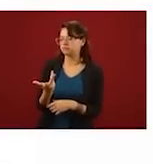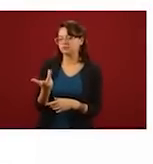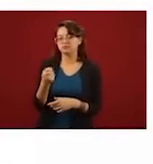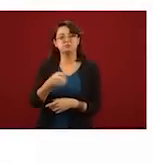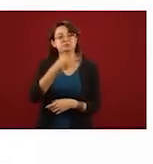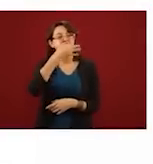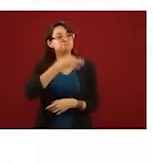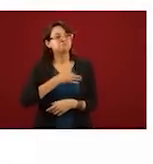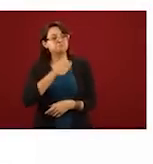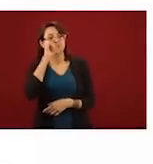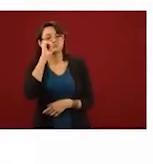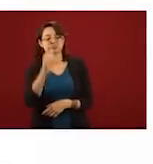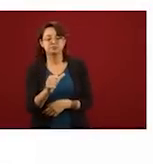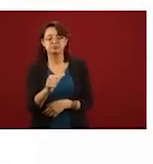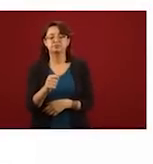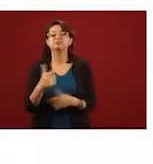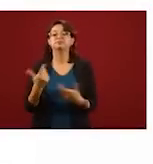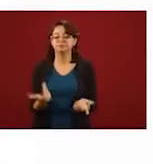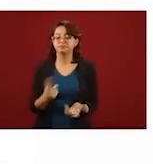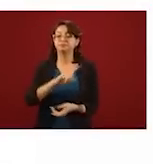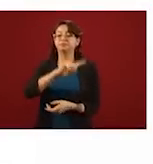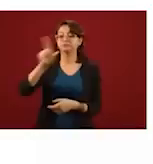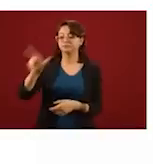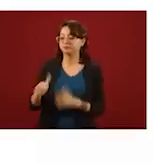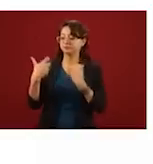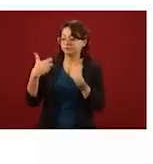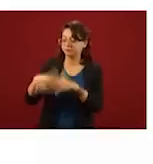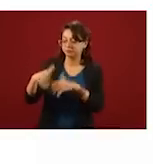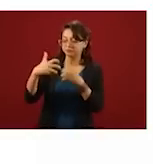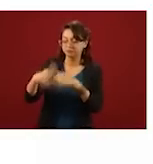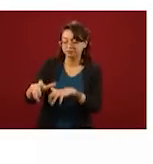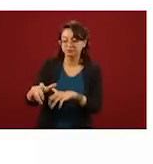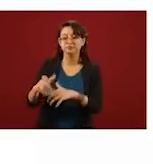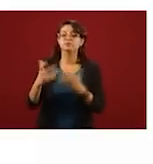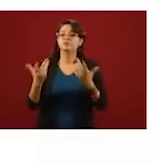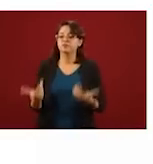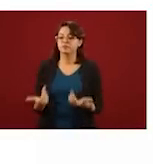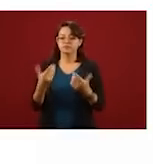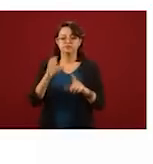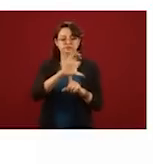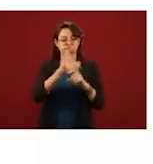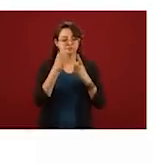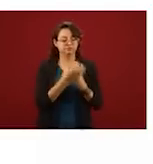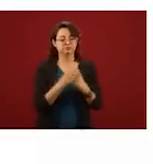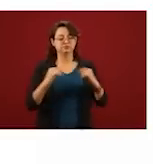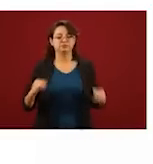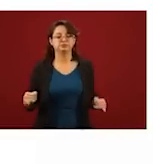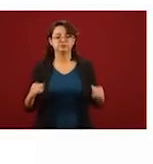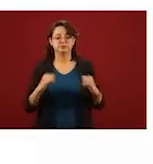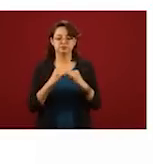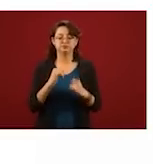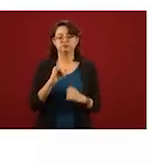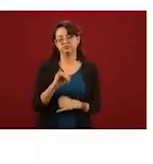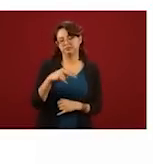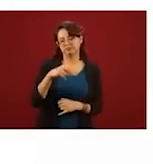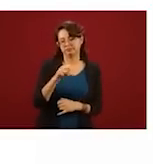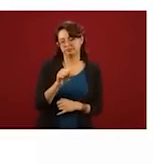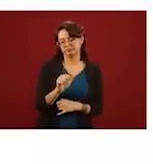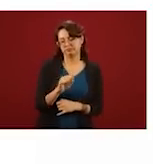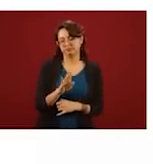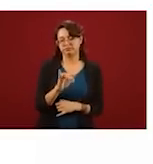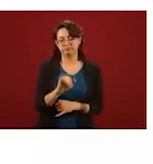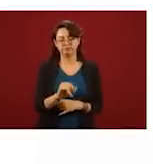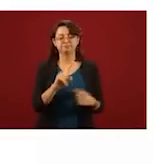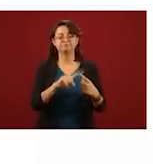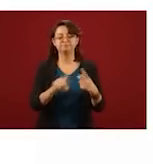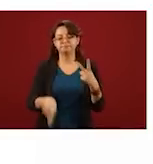de pacientes fueron atendidos e informados por parte de una comisión del Instituto de Salud para el Bienestar y también